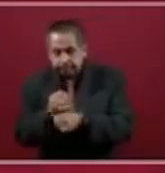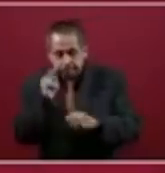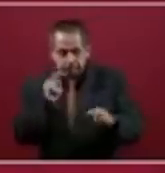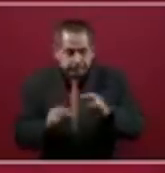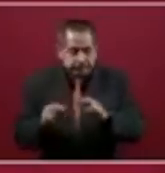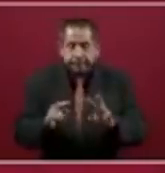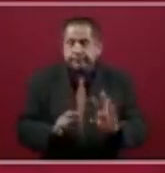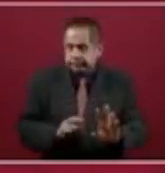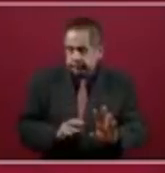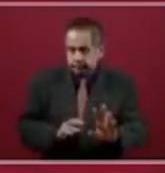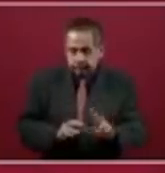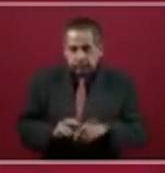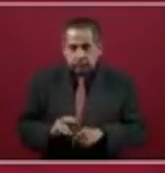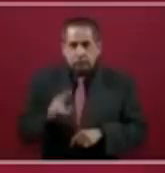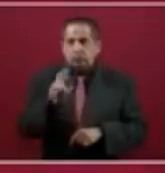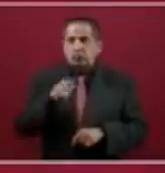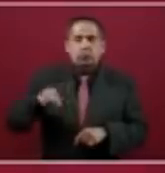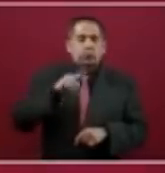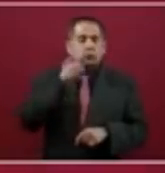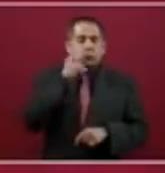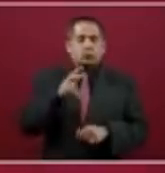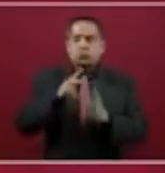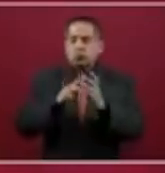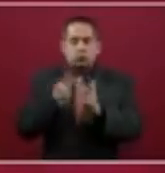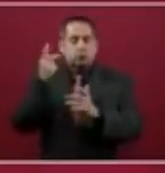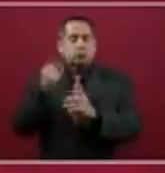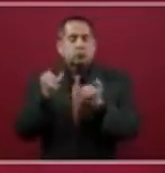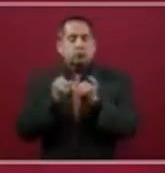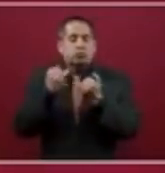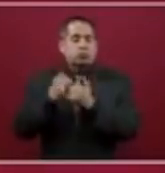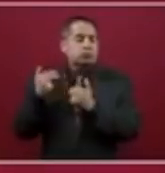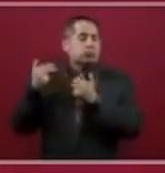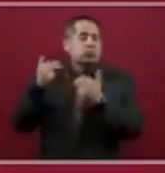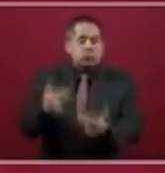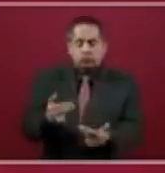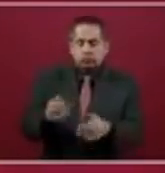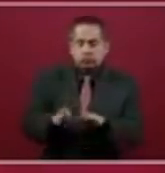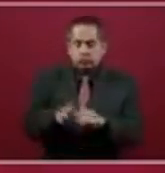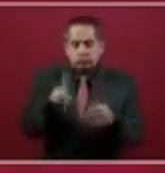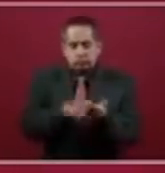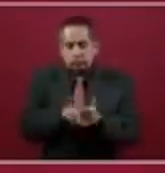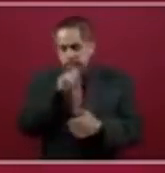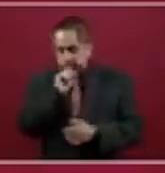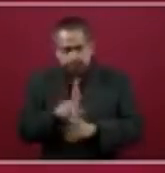porque no queremos que se repitan casos